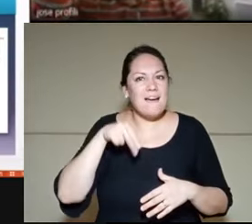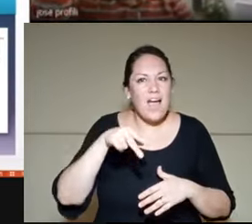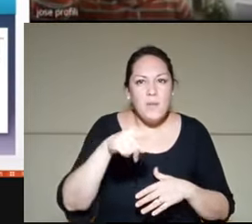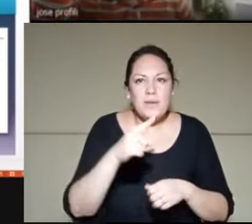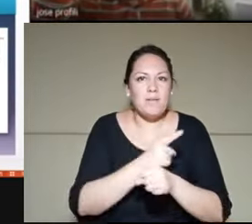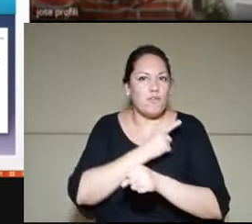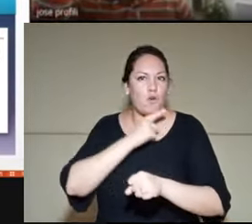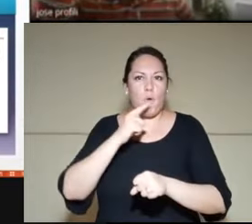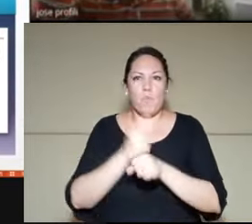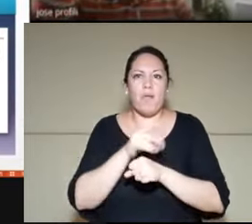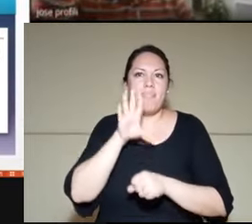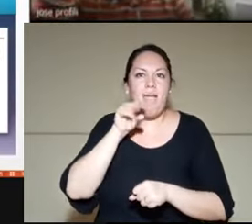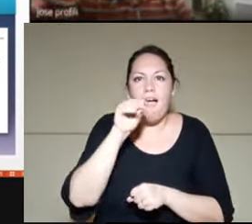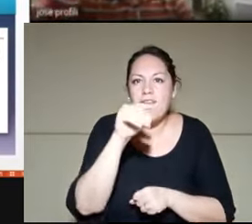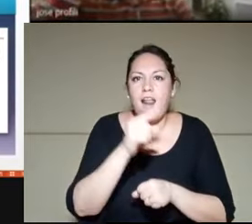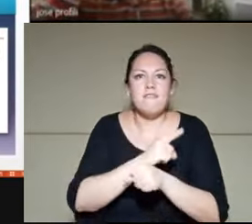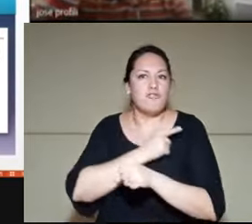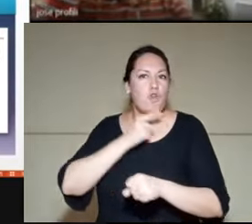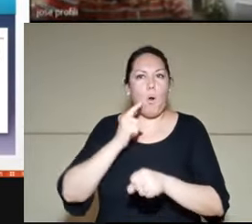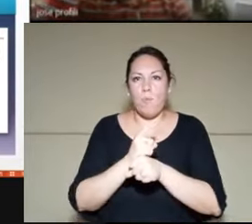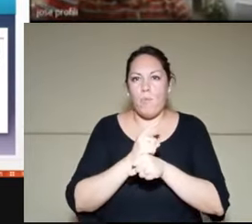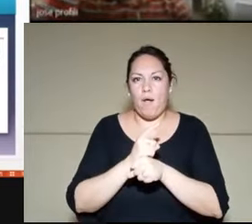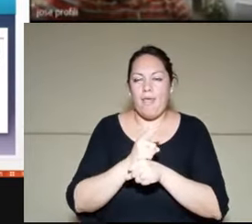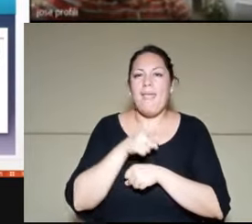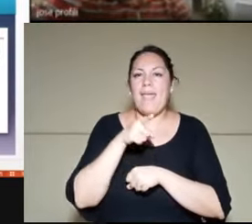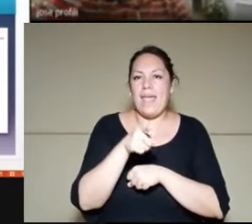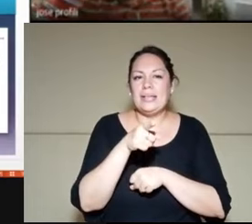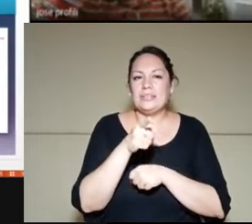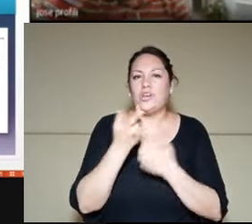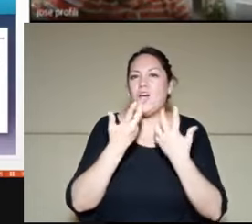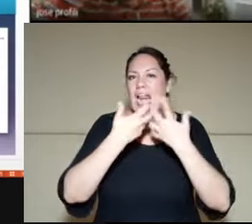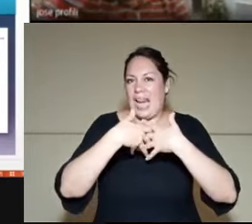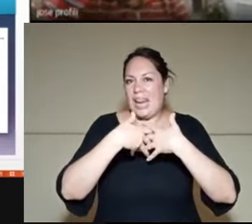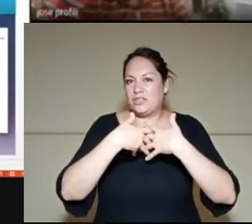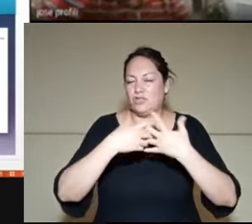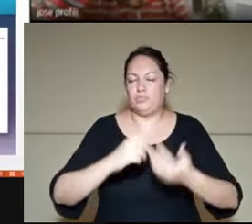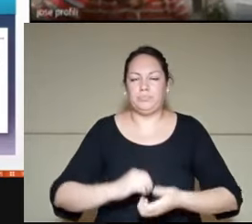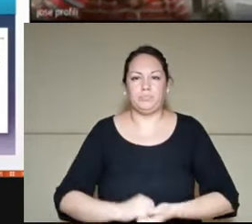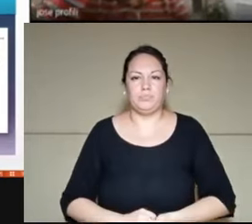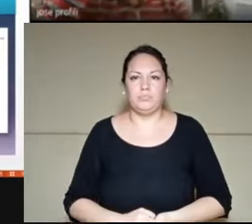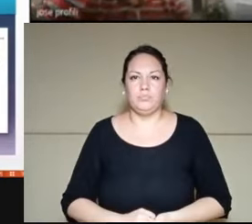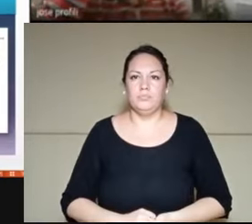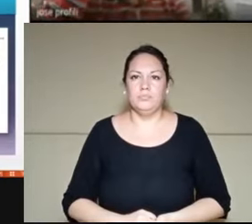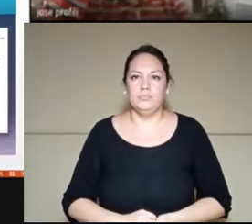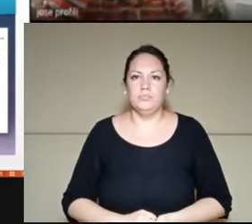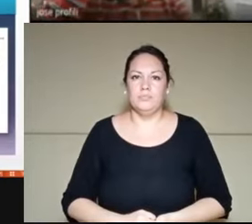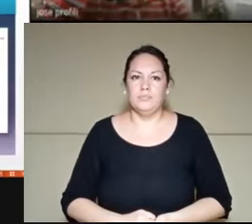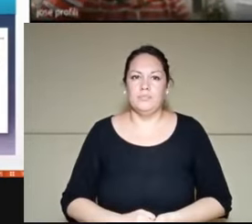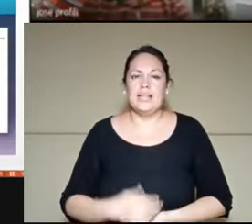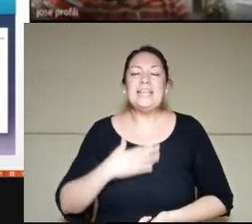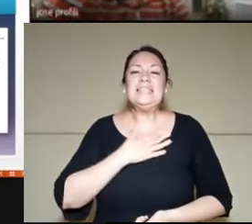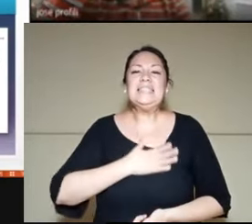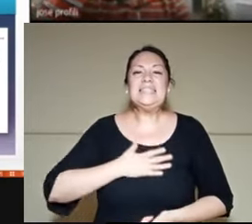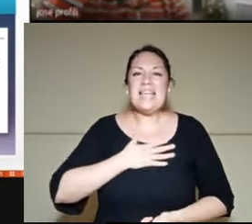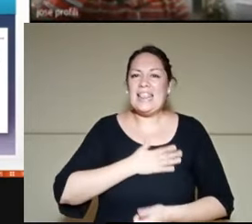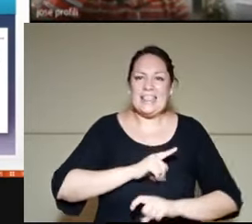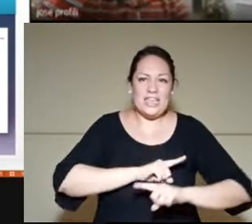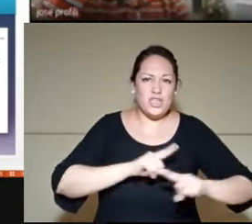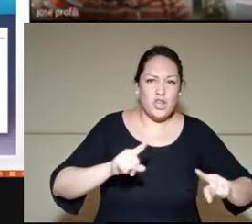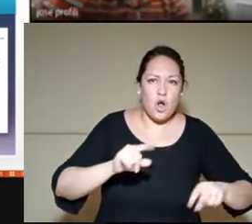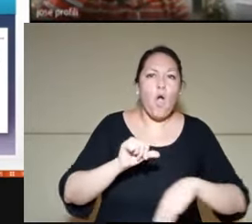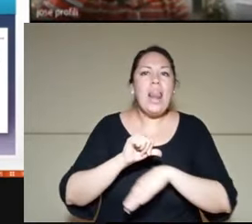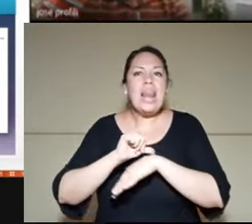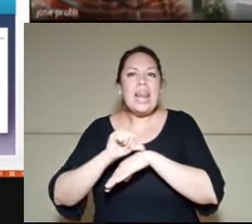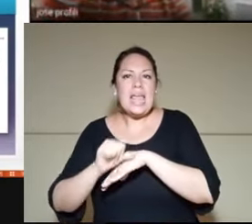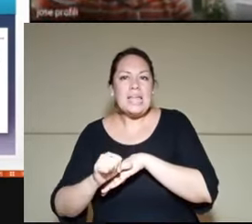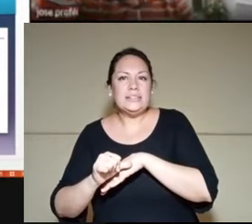porque la actividad consciente también está relacionada directamente con la corteza cerebral. Entonces, el que no